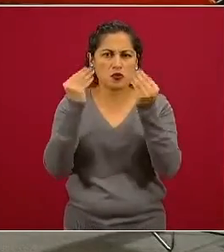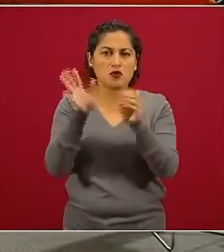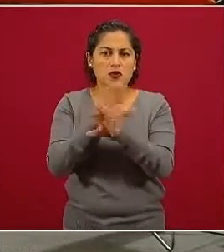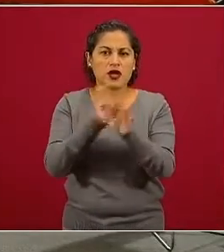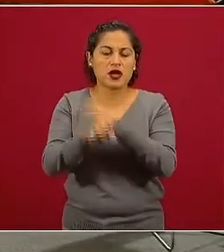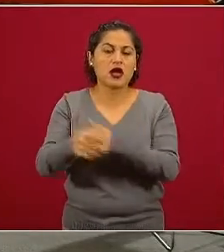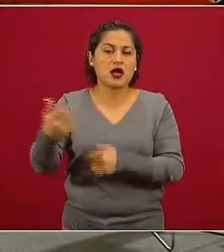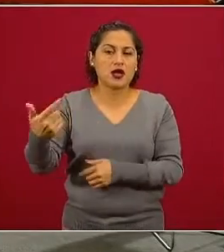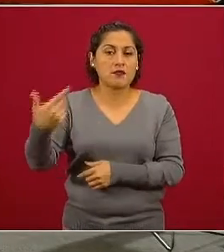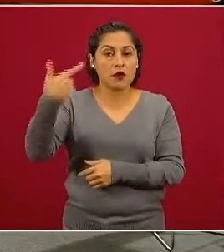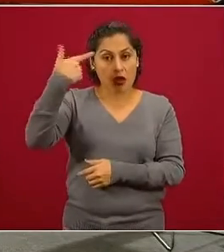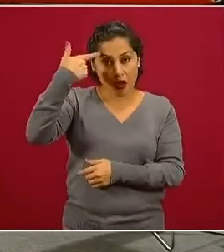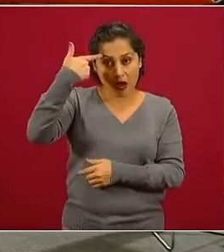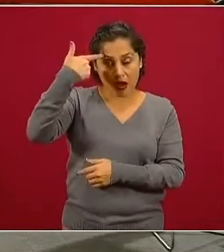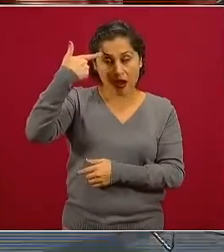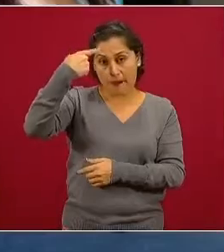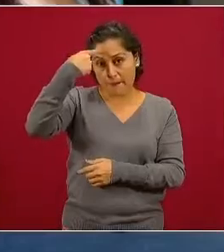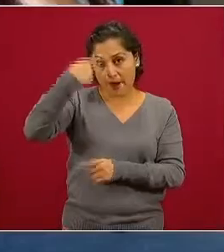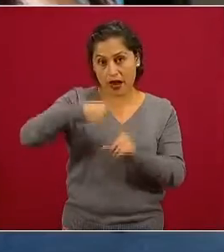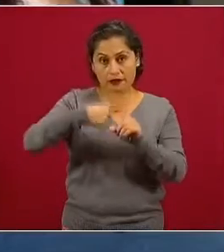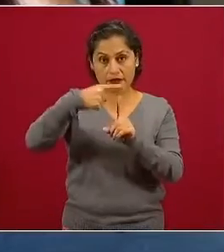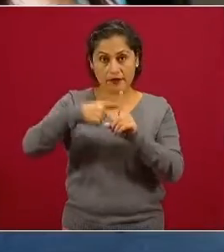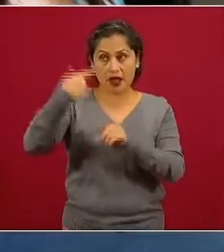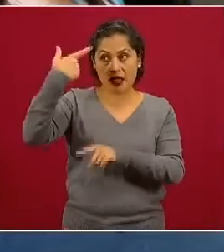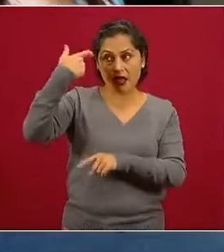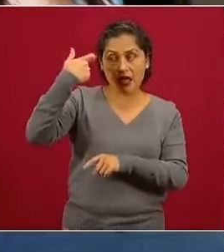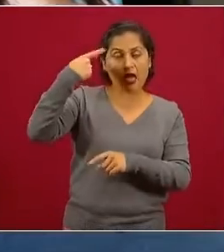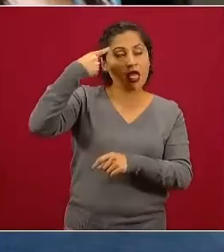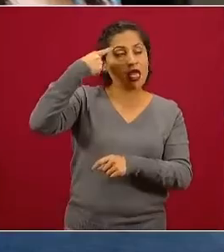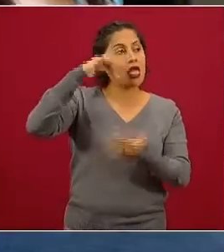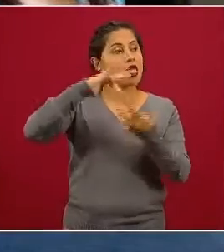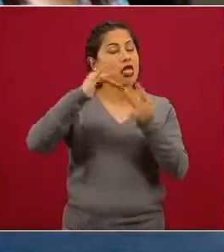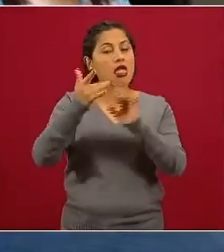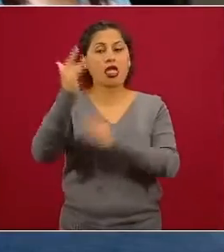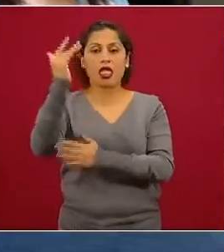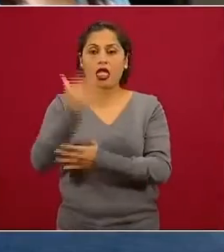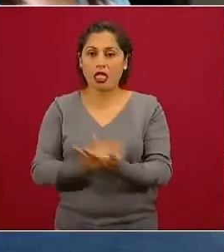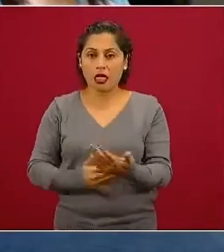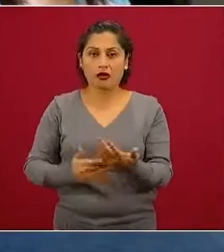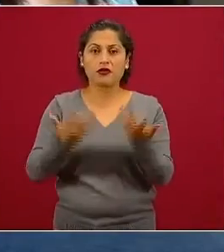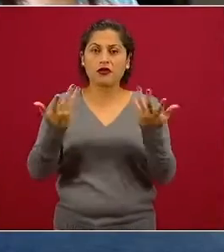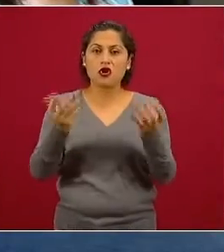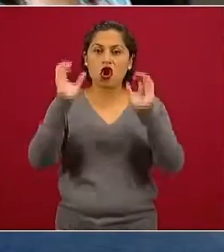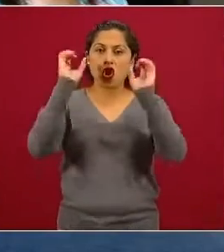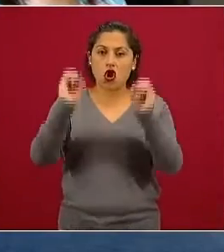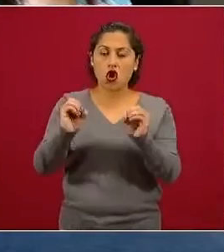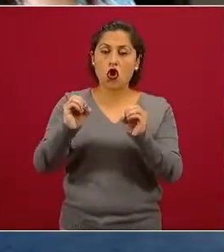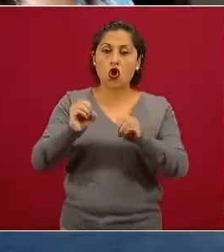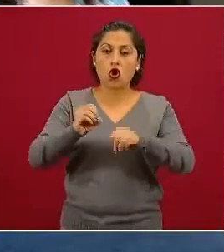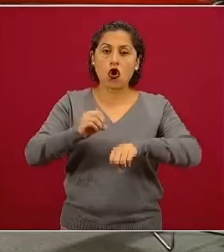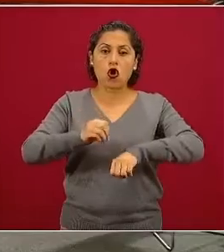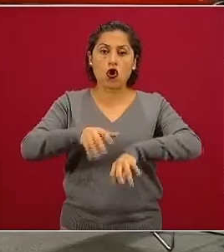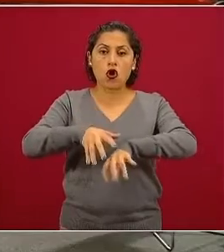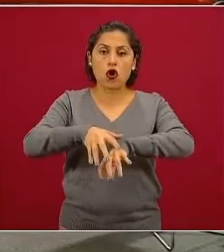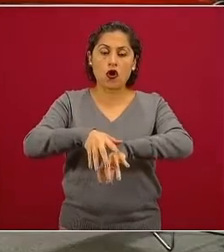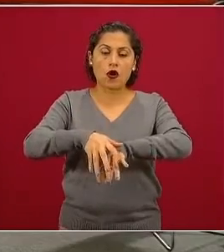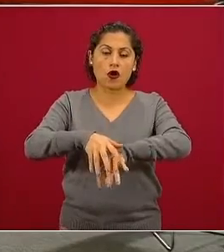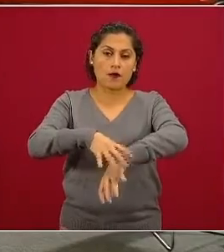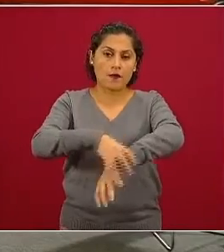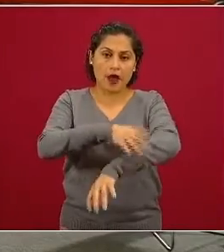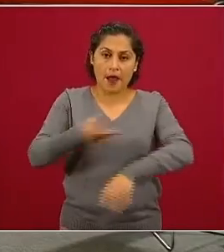si se puede hacer algo con el tema de la desconfianza y la depolarización que hay en muchos países y la desconfianza a las autoridades, a las que